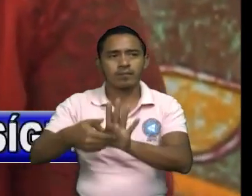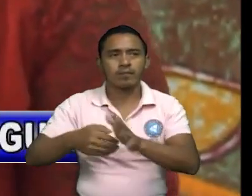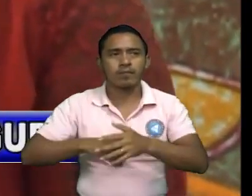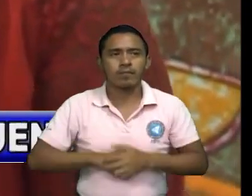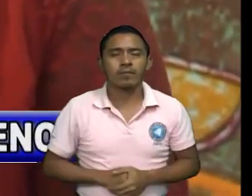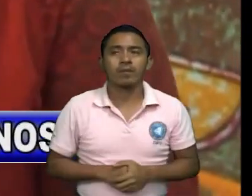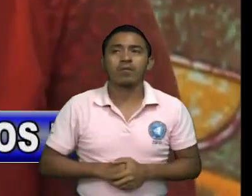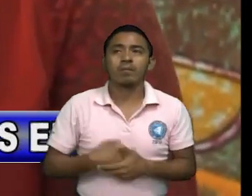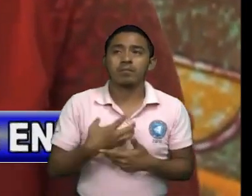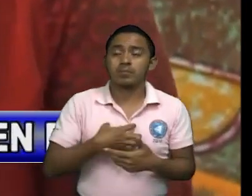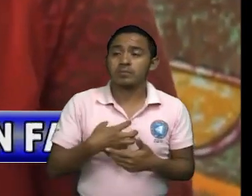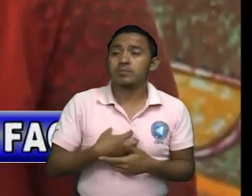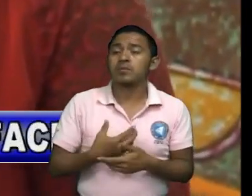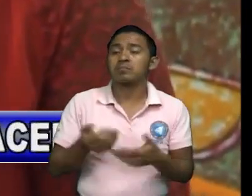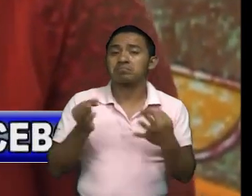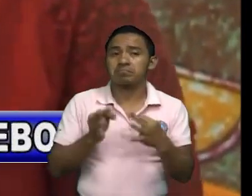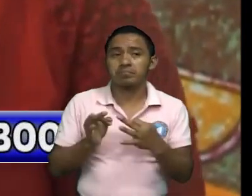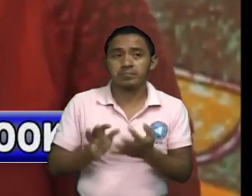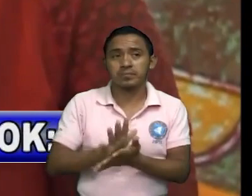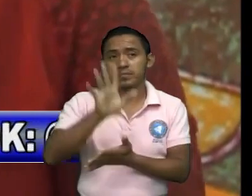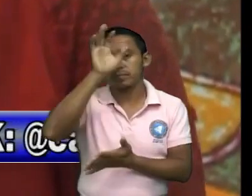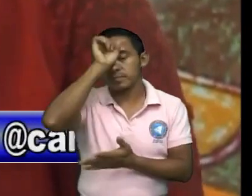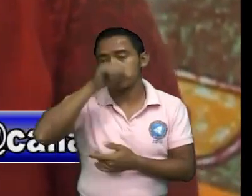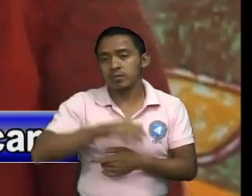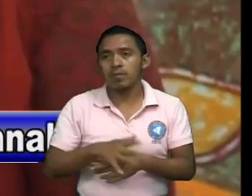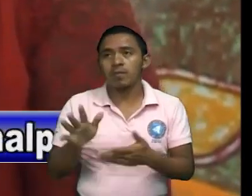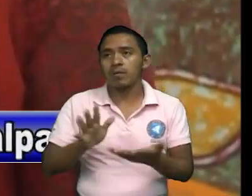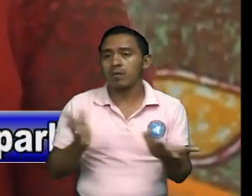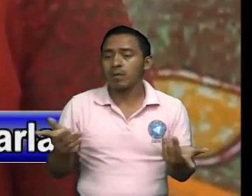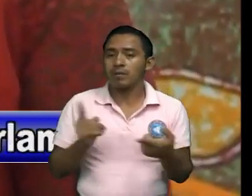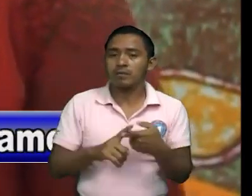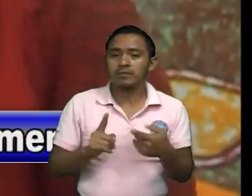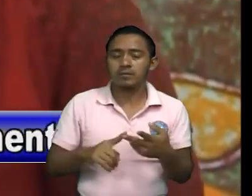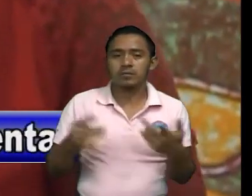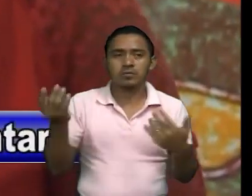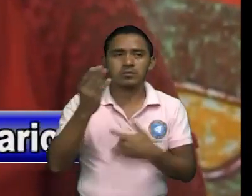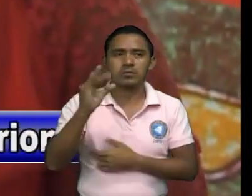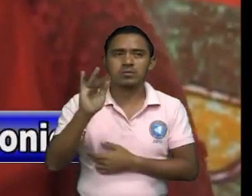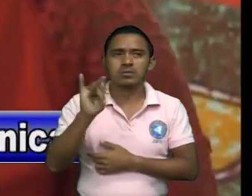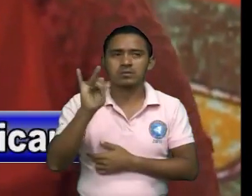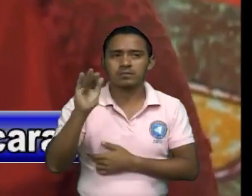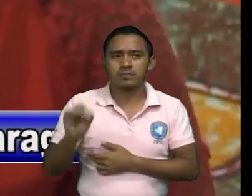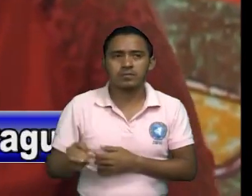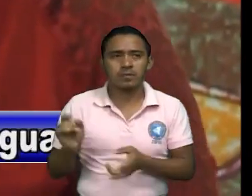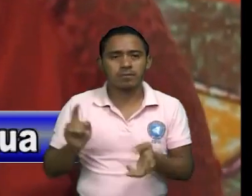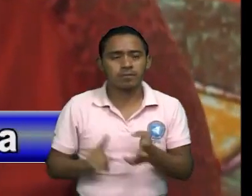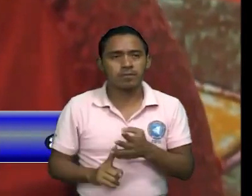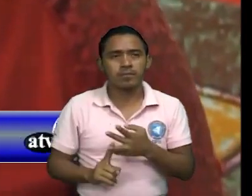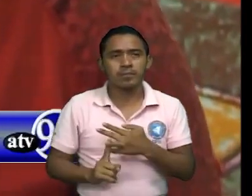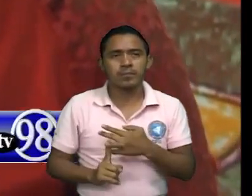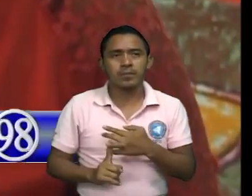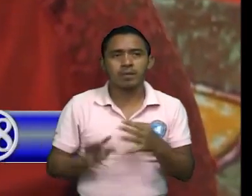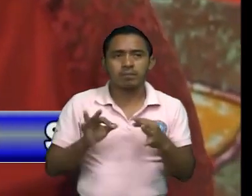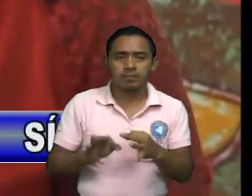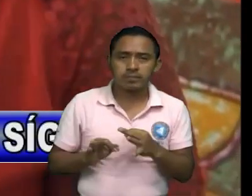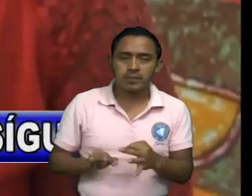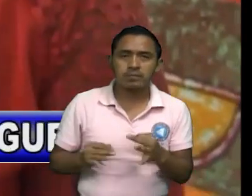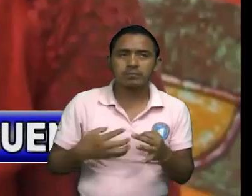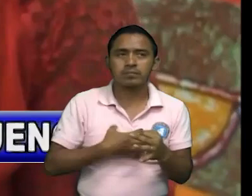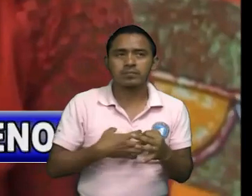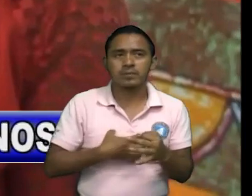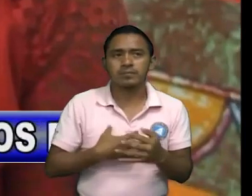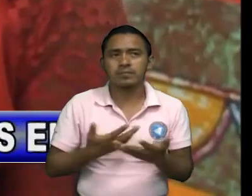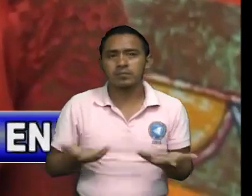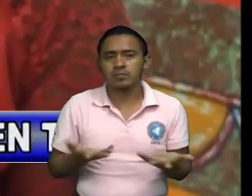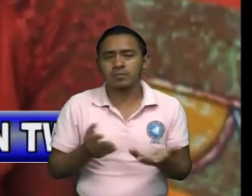se hacen aprendizaje basado en contenido científico, sino también se toma en cuenta el desarrollo integral